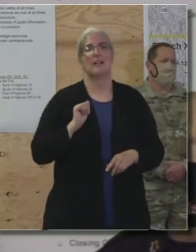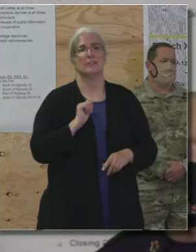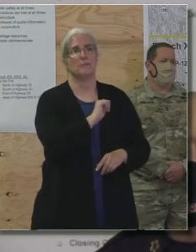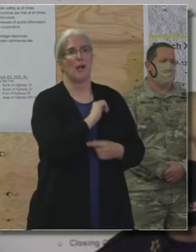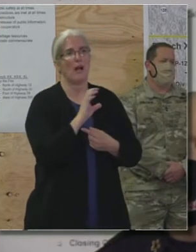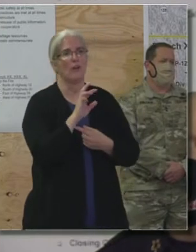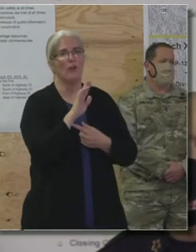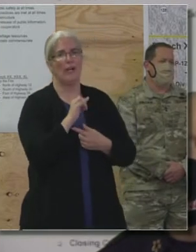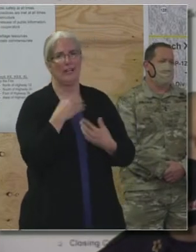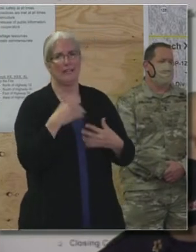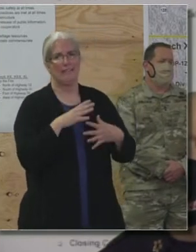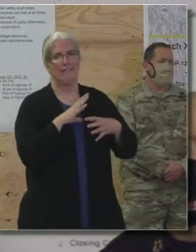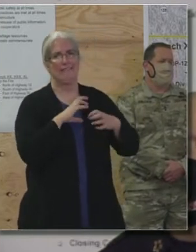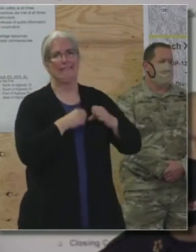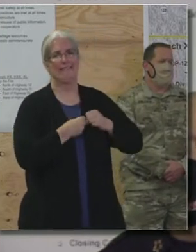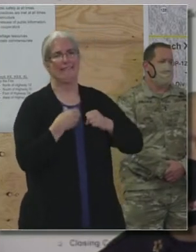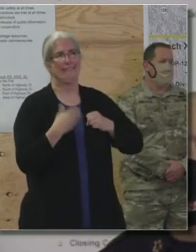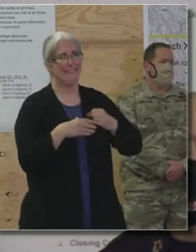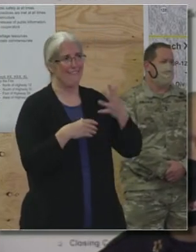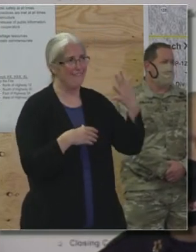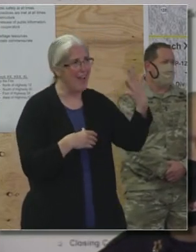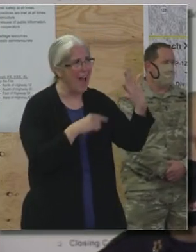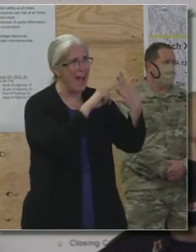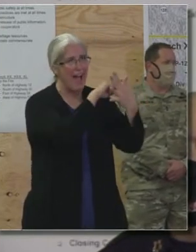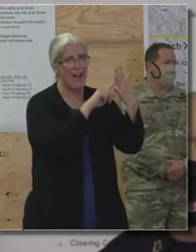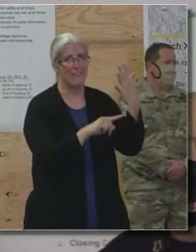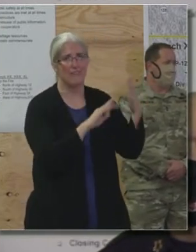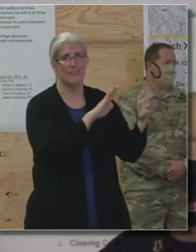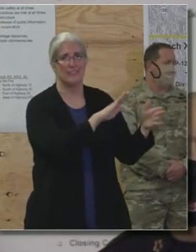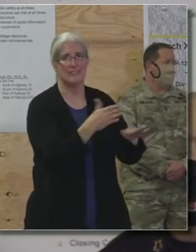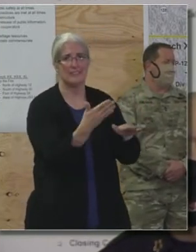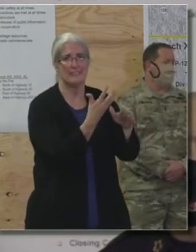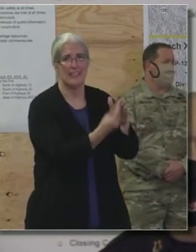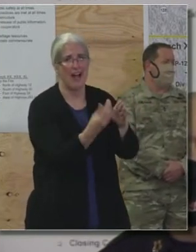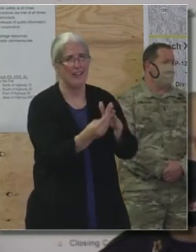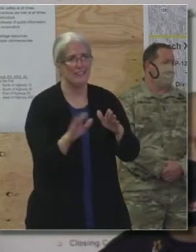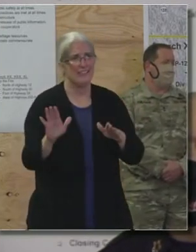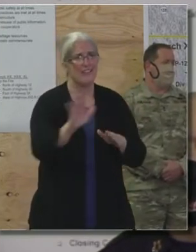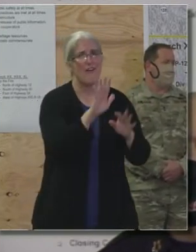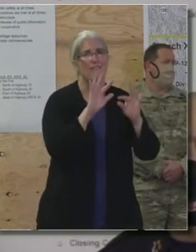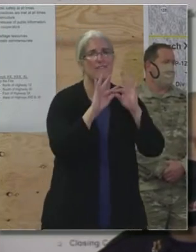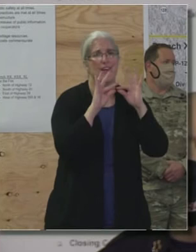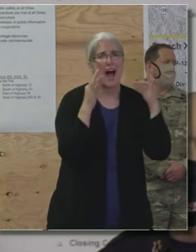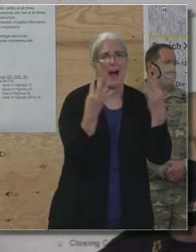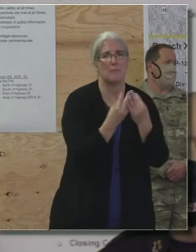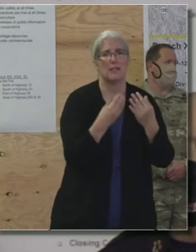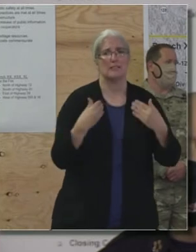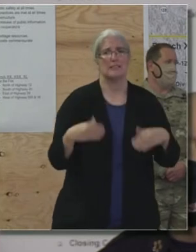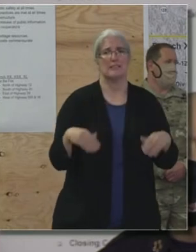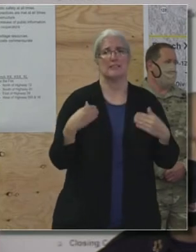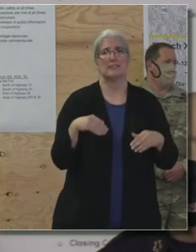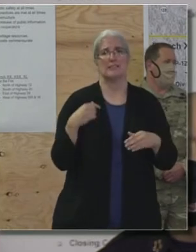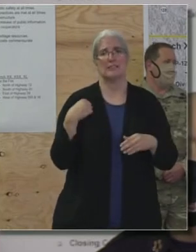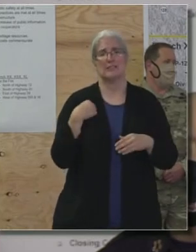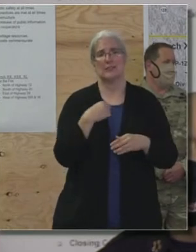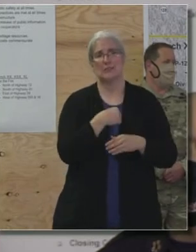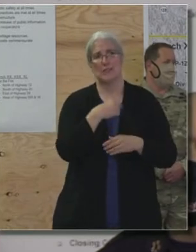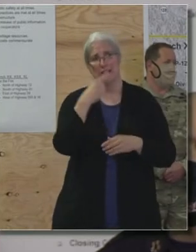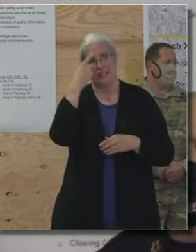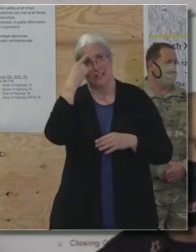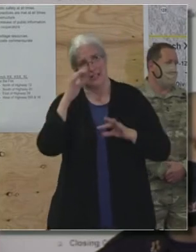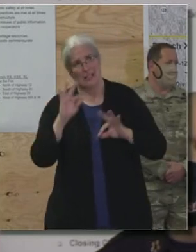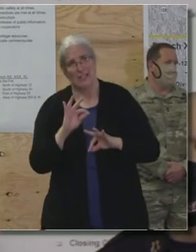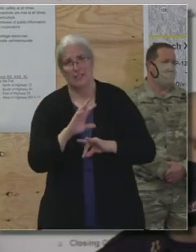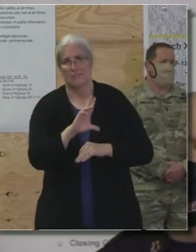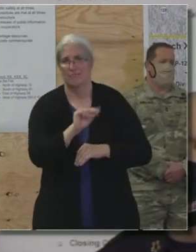sentimos condolencias para esos individuos y sus familias expresamos condolencias y nos sentimos